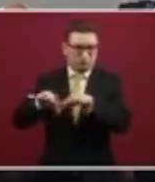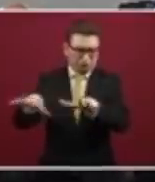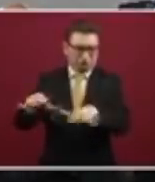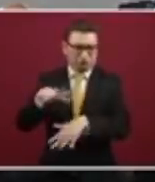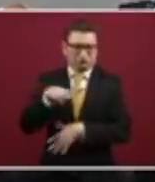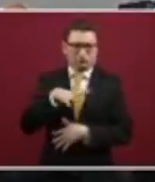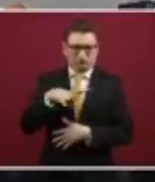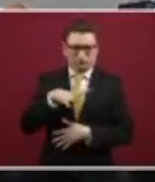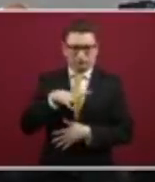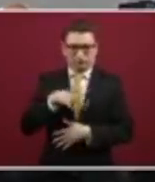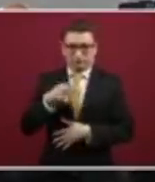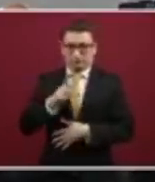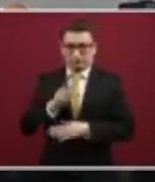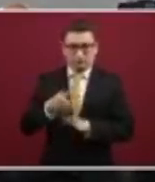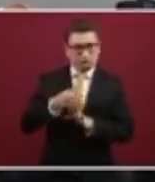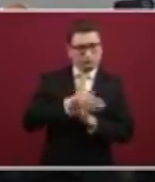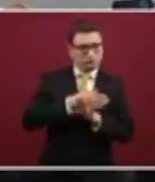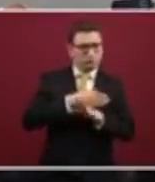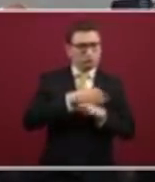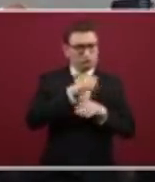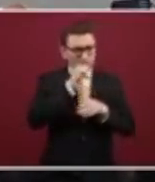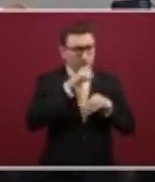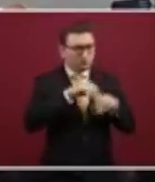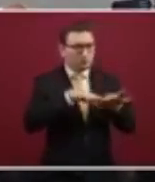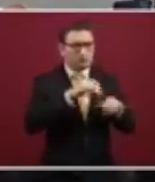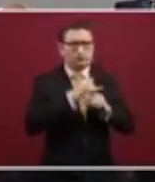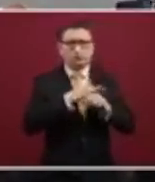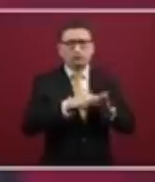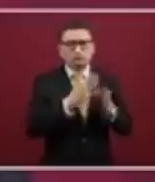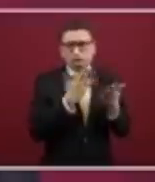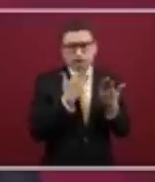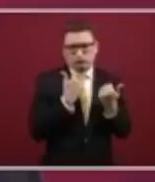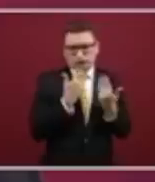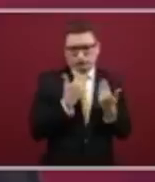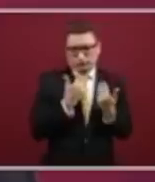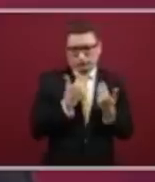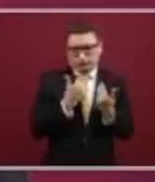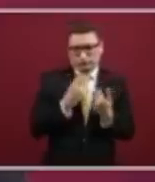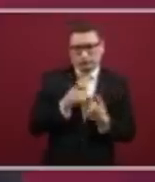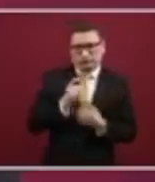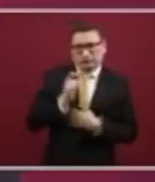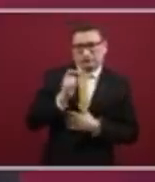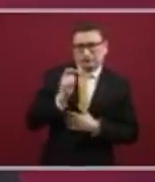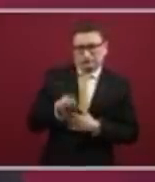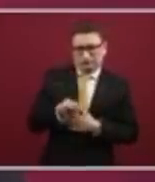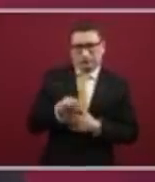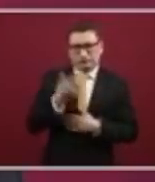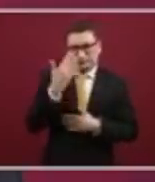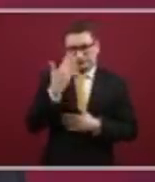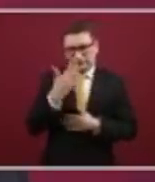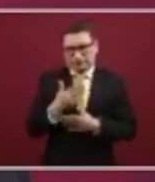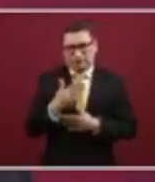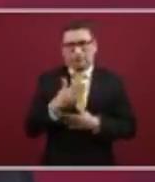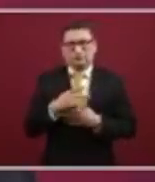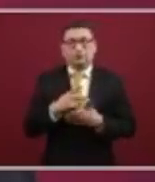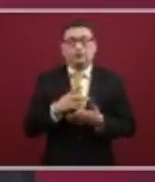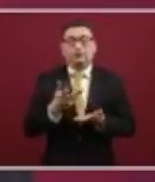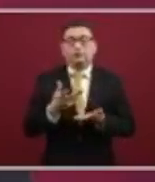no había nada que informar del daño que